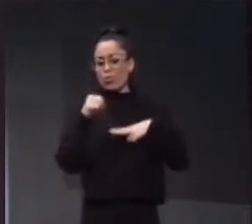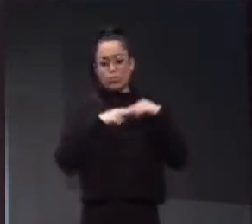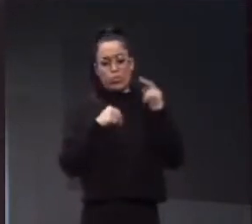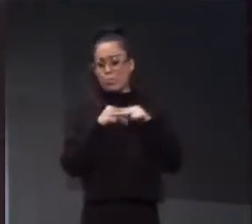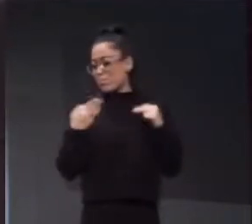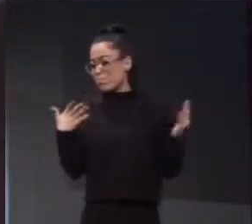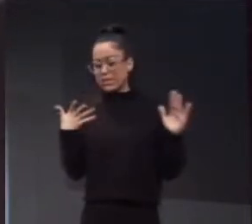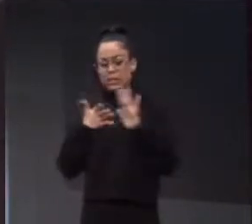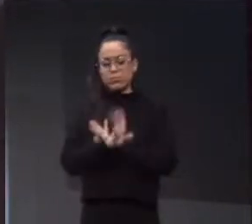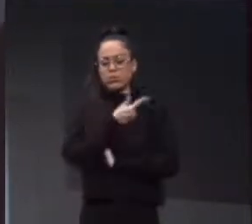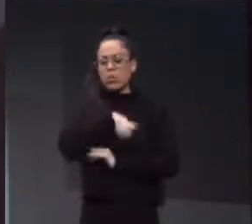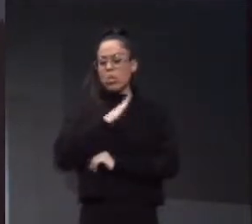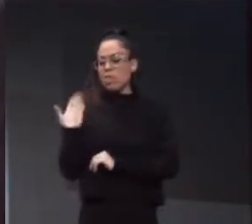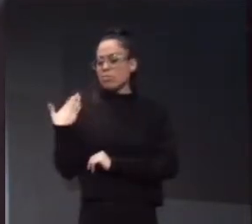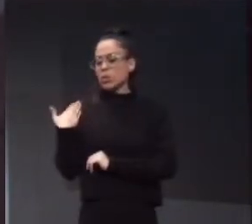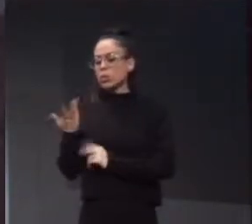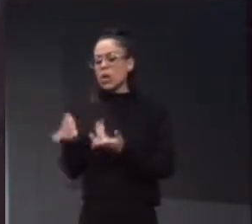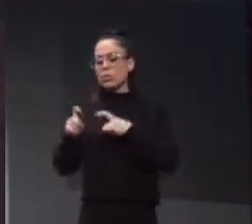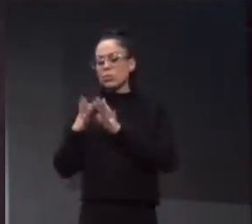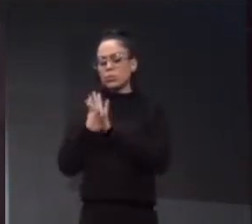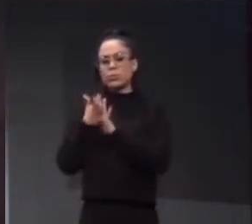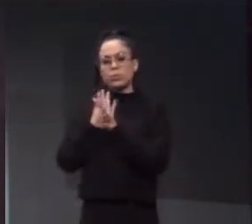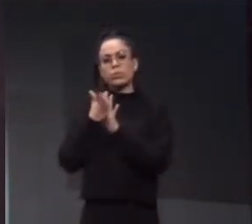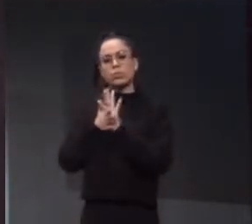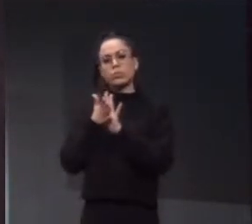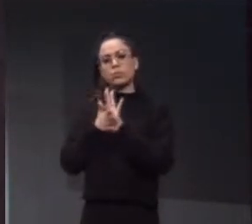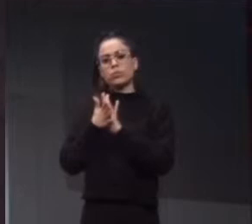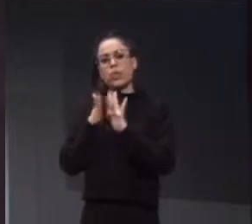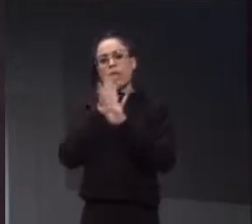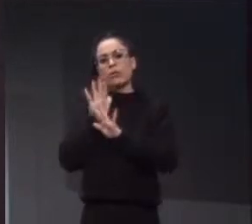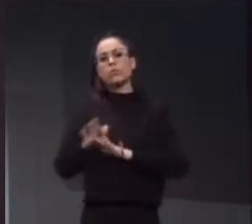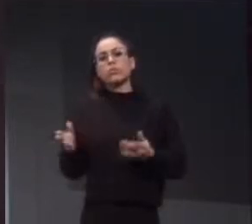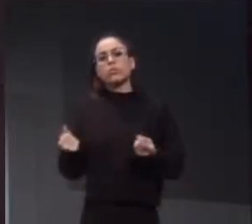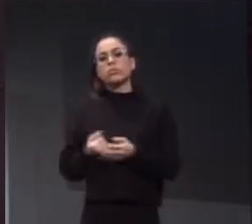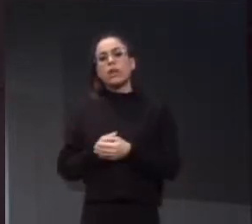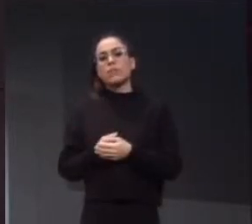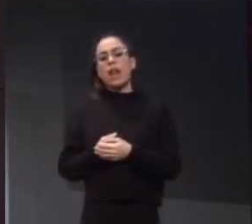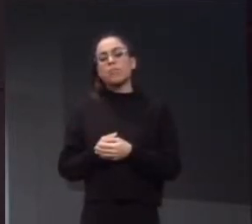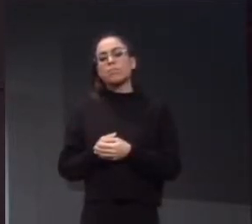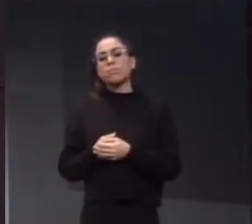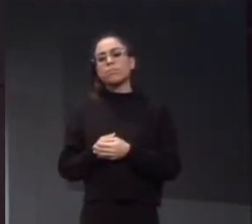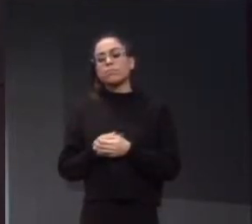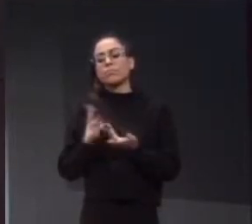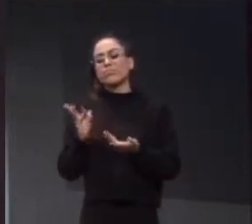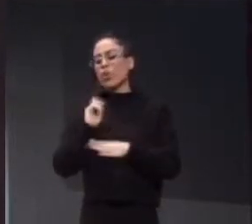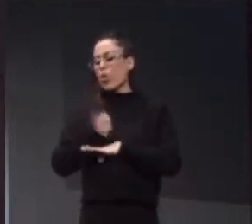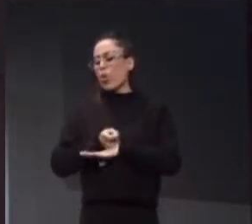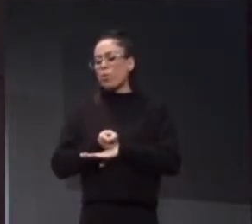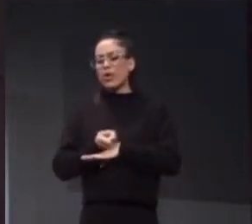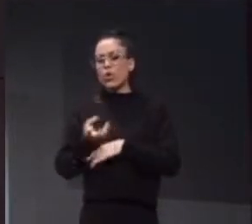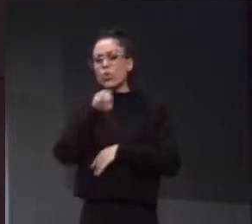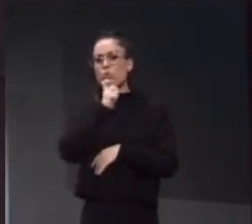hablábamos hace poco teníamos una reunión digamos que el órgano y el órgano de gobierno desde el teatro el barrio es la asamblea